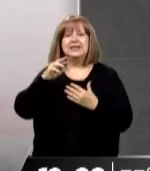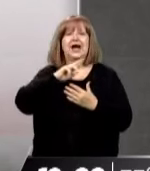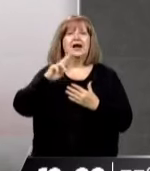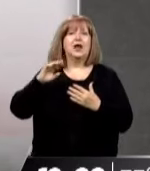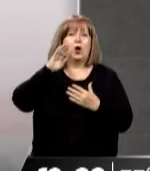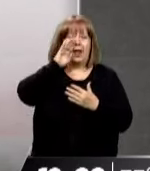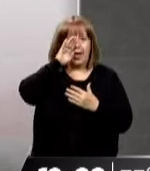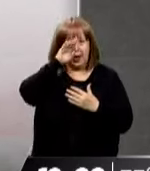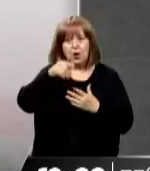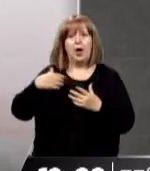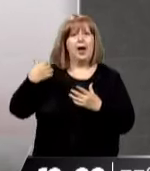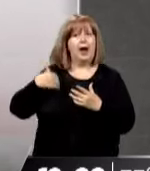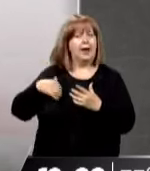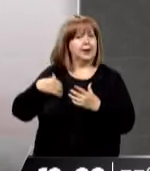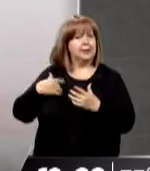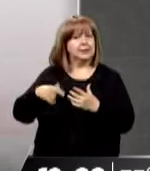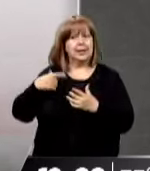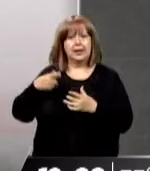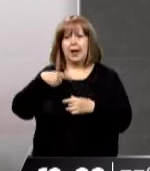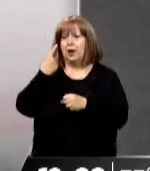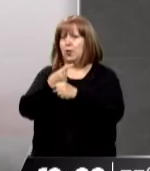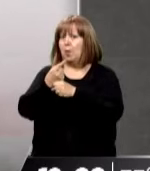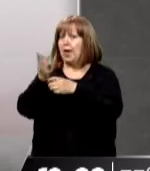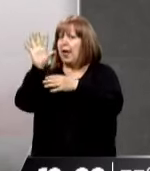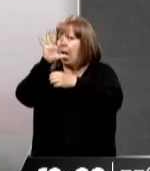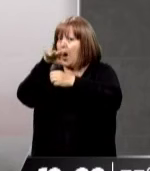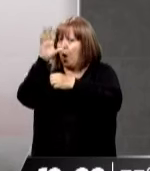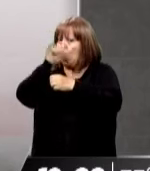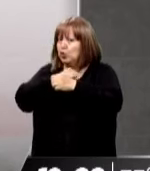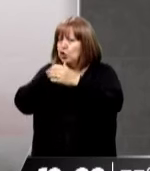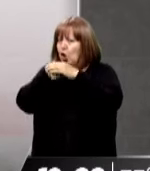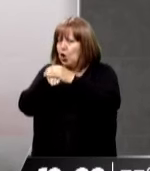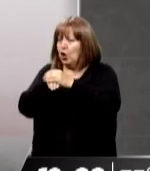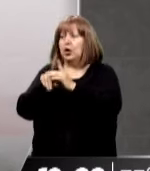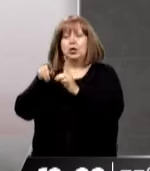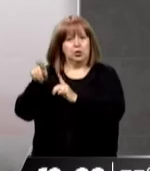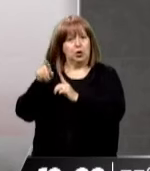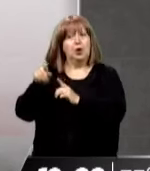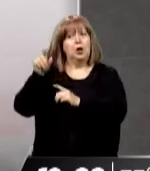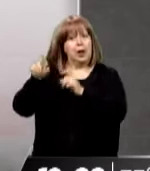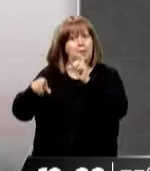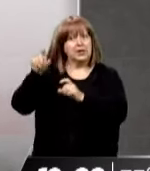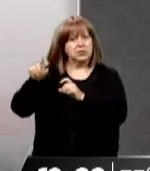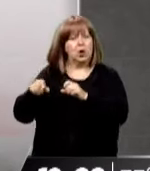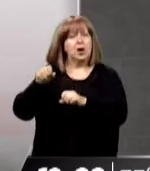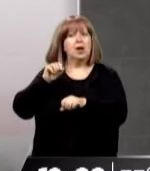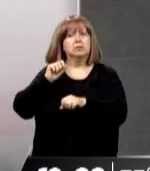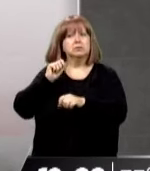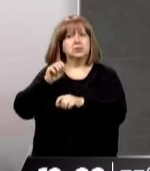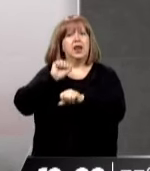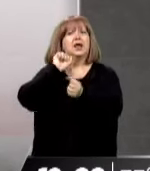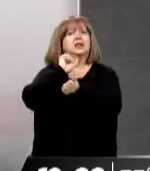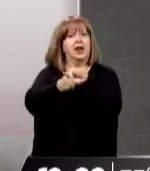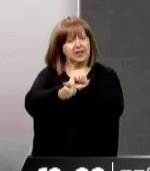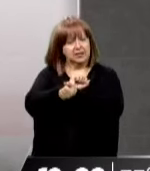Jones Guala. En Argentina no puede haber lugar para apañar delincuentes. Tomar tierras es un delito y los delincuentes tienen que estar tras las rejas, dice Wolf, ahora